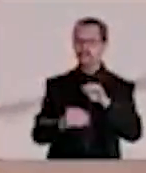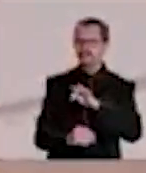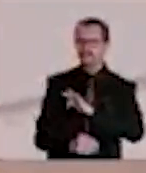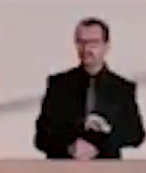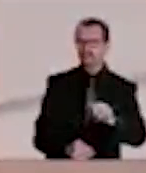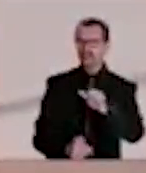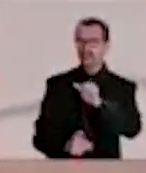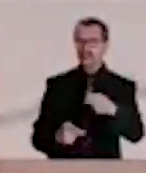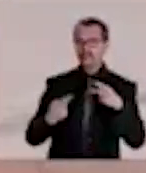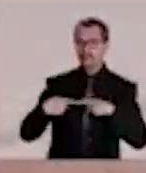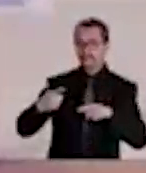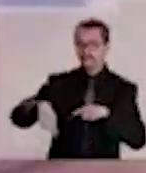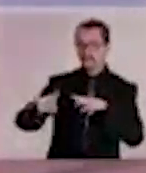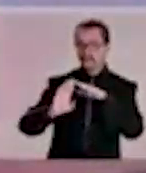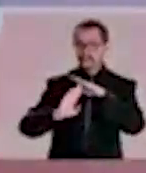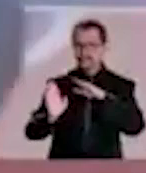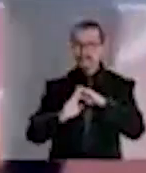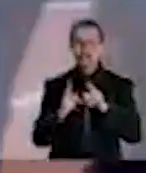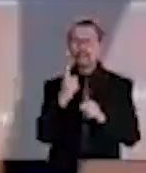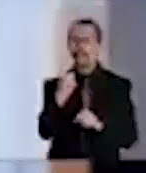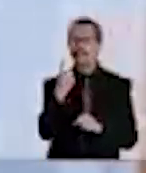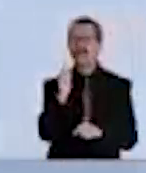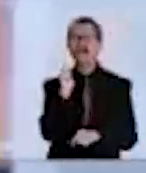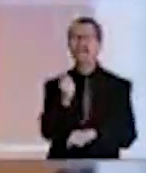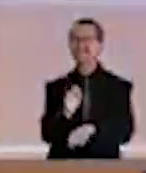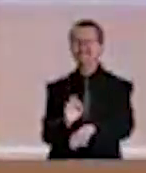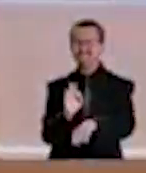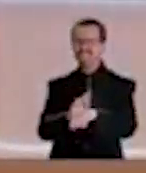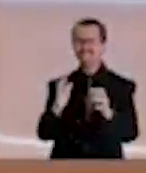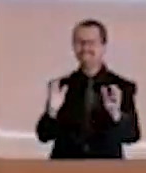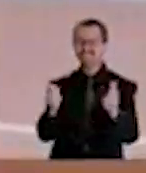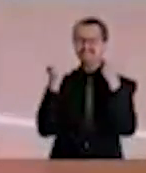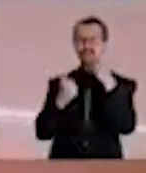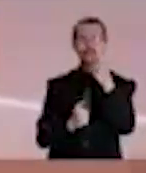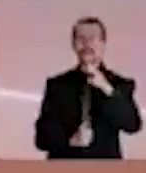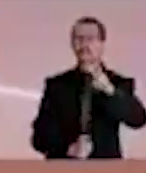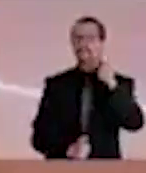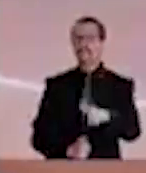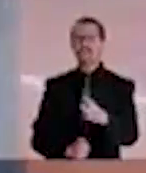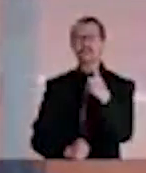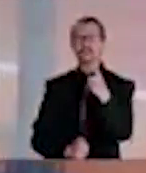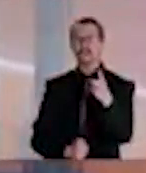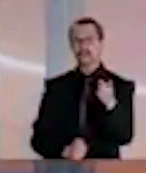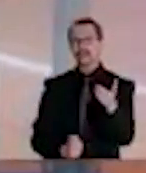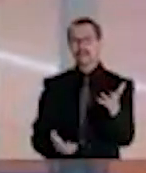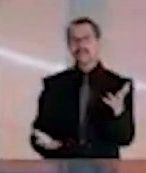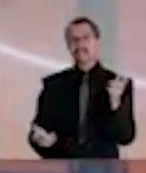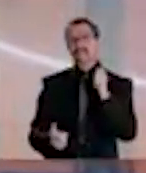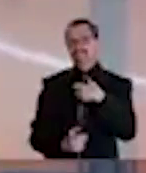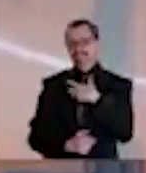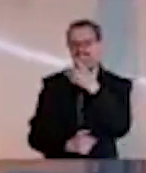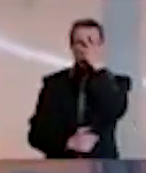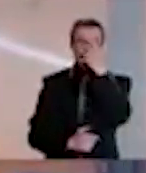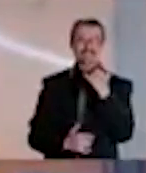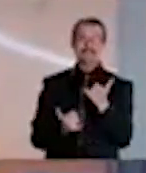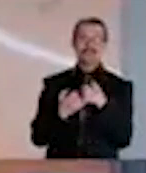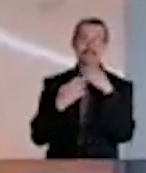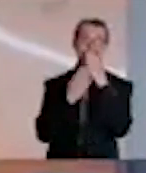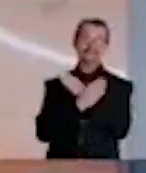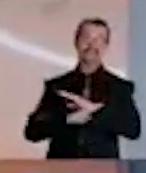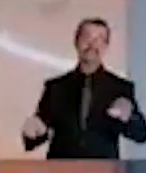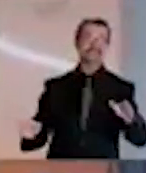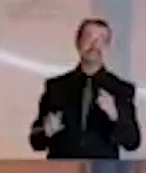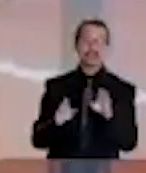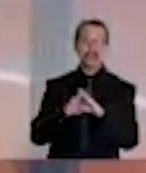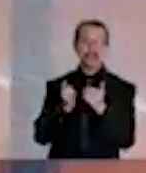para venir aquí a pontificar se necesita ser muy cínico también para no conocer de atlanta más que donde vivía la familia